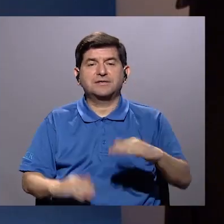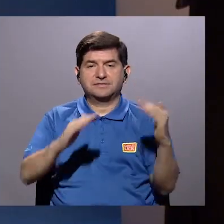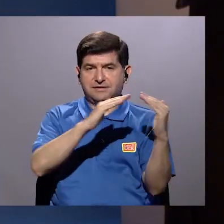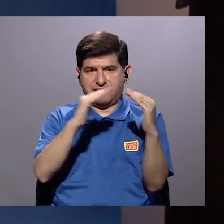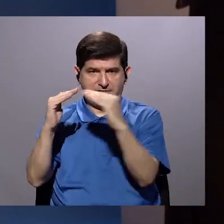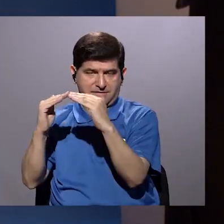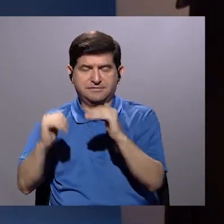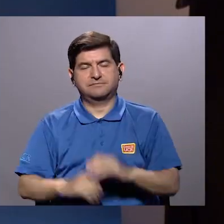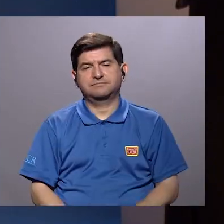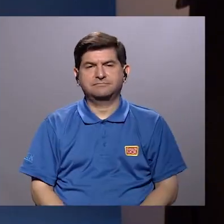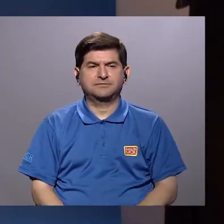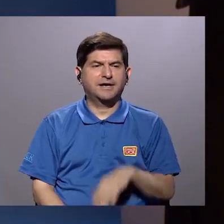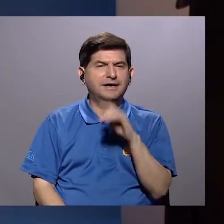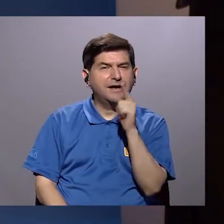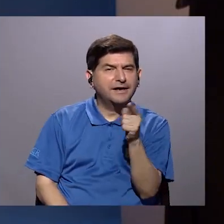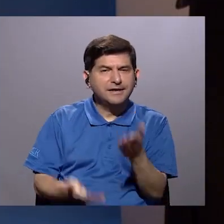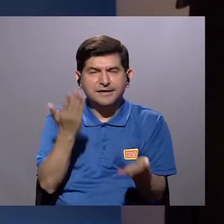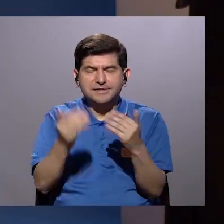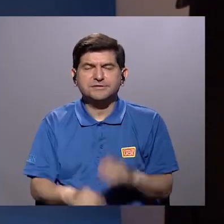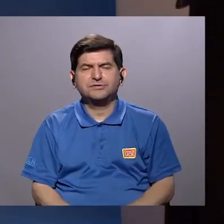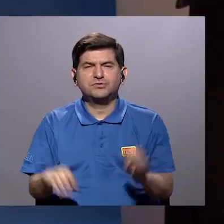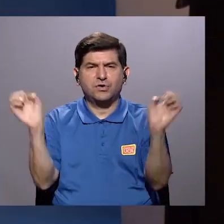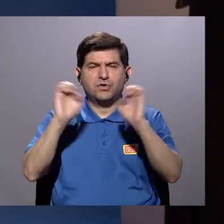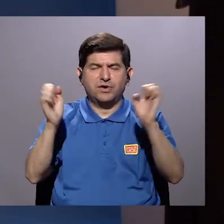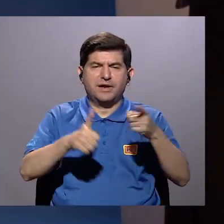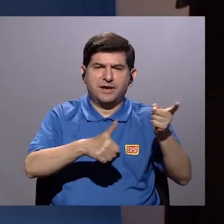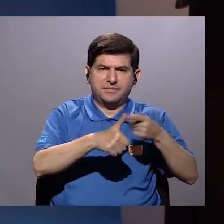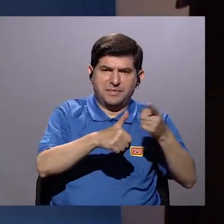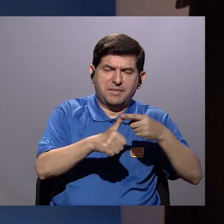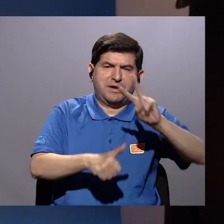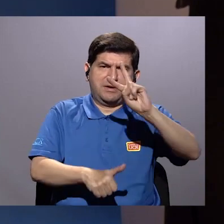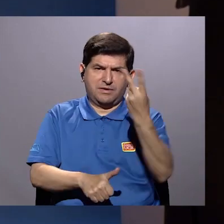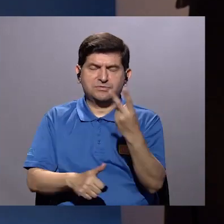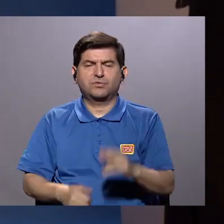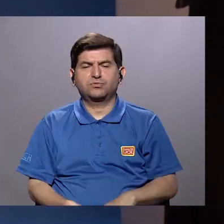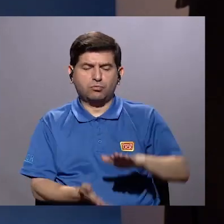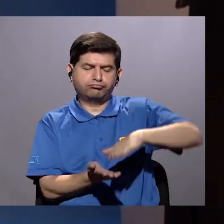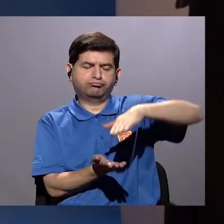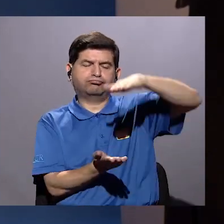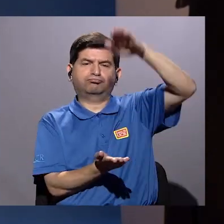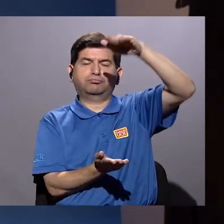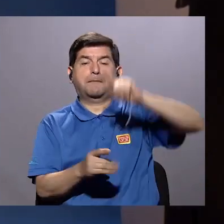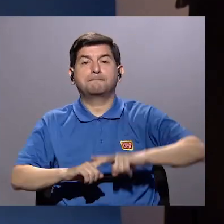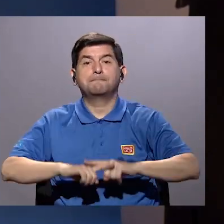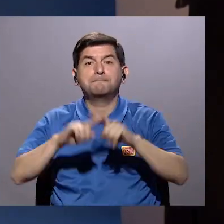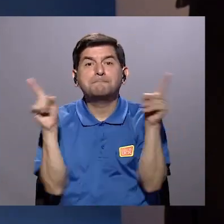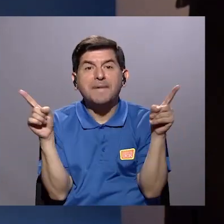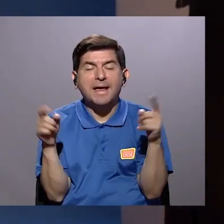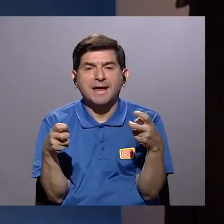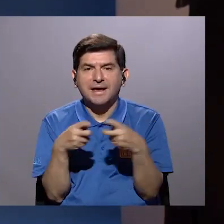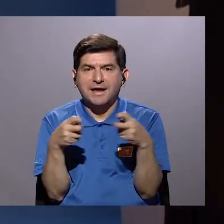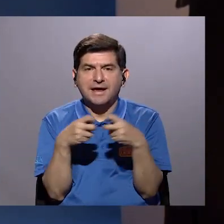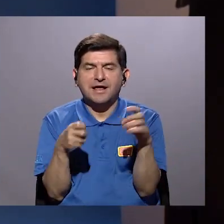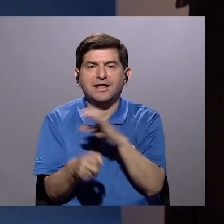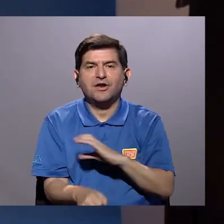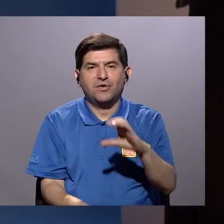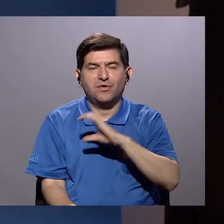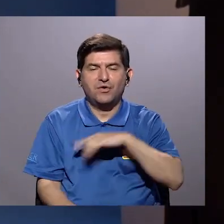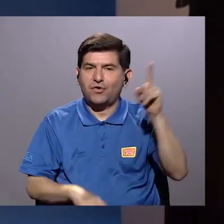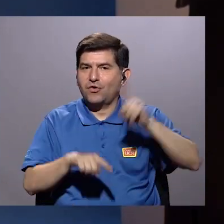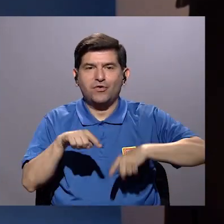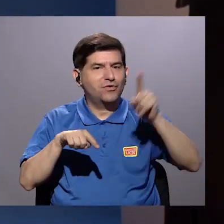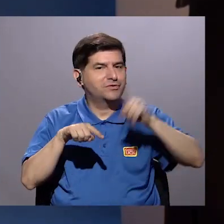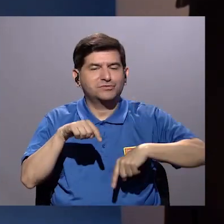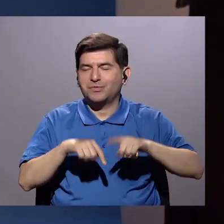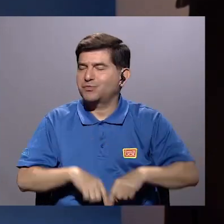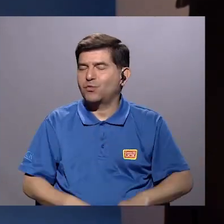Claro. Eso es como, digamos, como energía primaria y secundaria almacenada. Pero la electricidad tiene una característica que no se puede